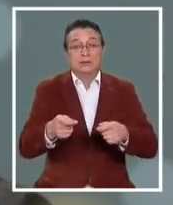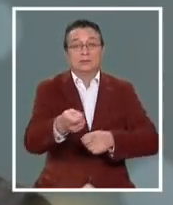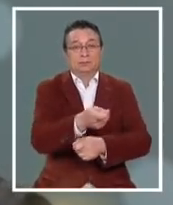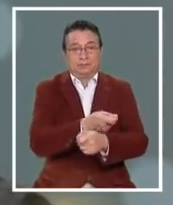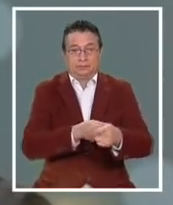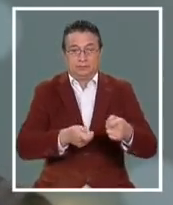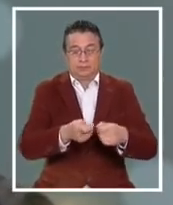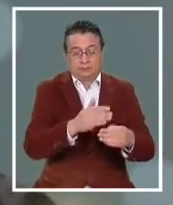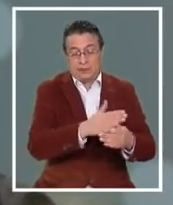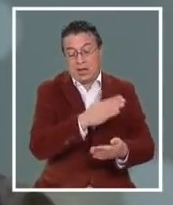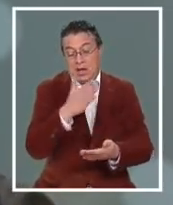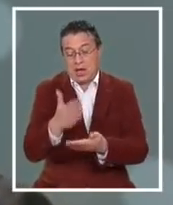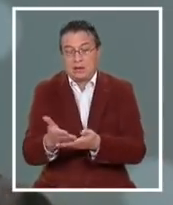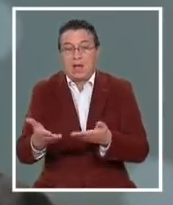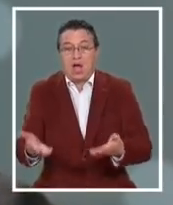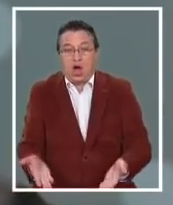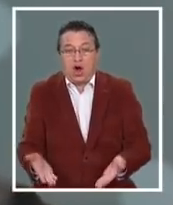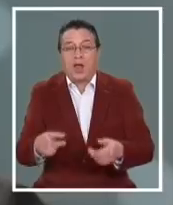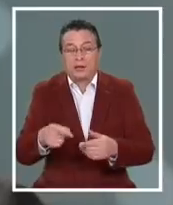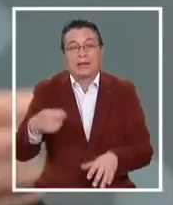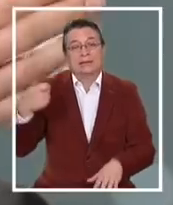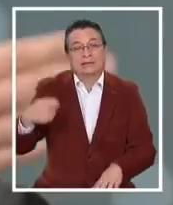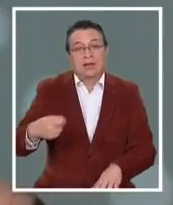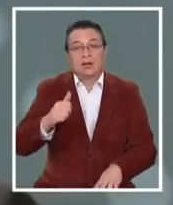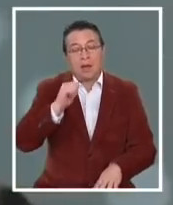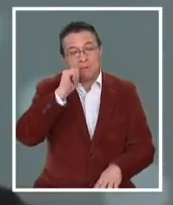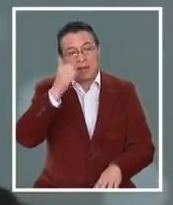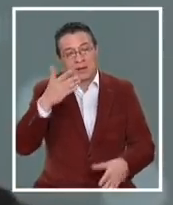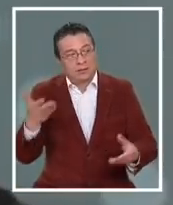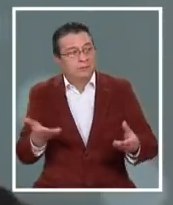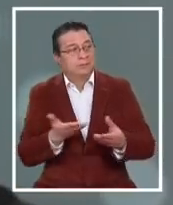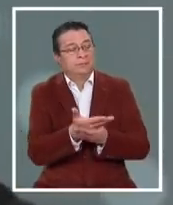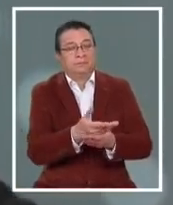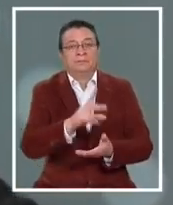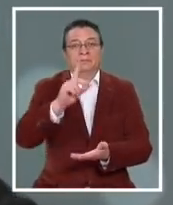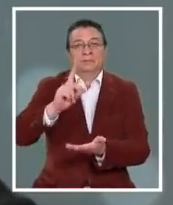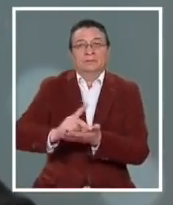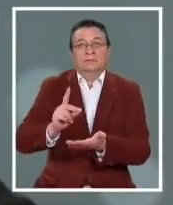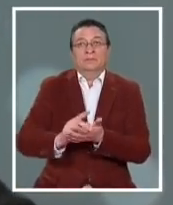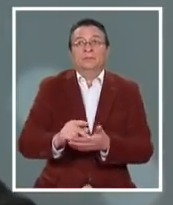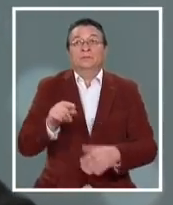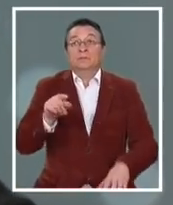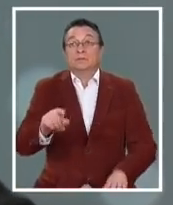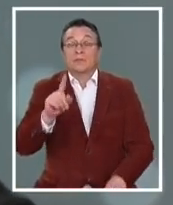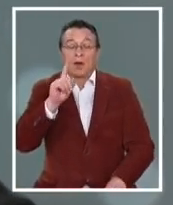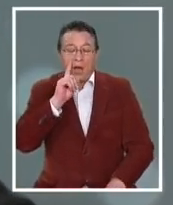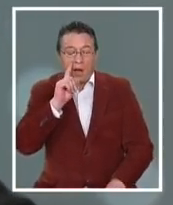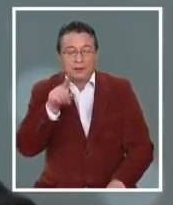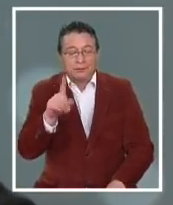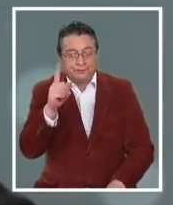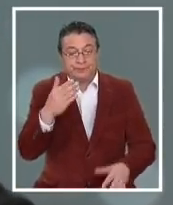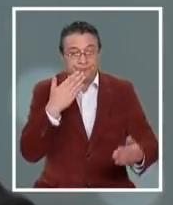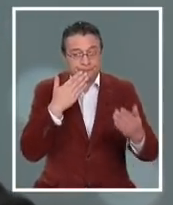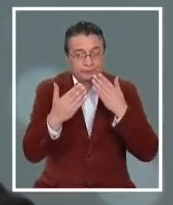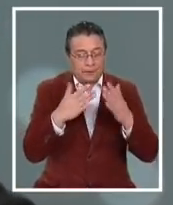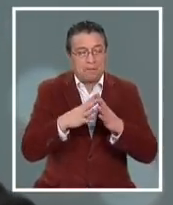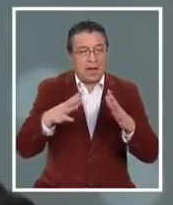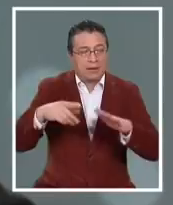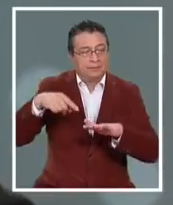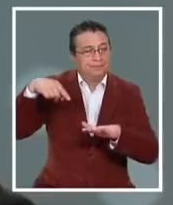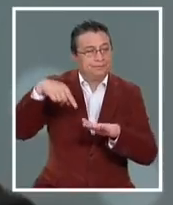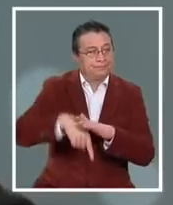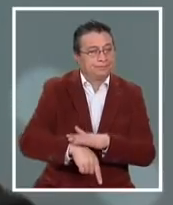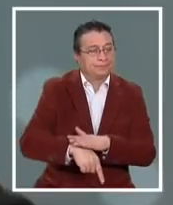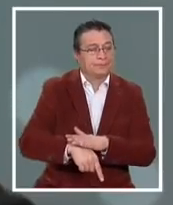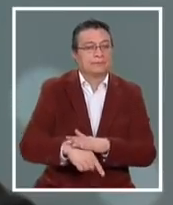negociación hasta hoy día en el Senado y mañana pasa a la Cámara de Diputados. Pero yo creo que aquí hay que hacer una discusión un poco más de fondo.